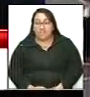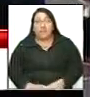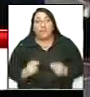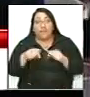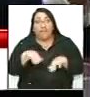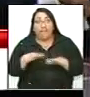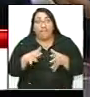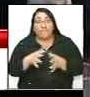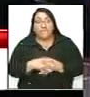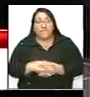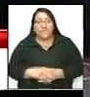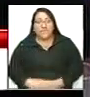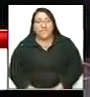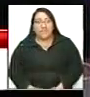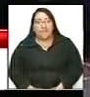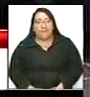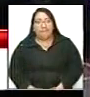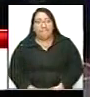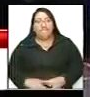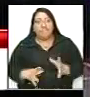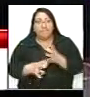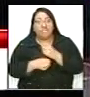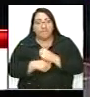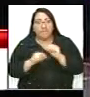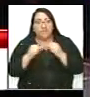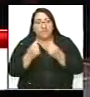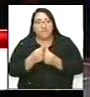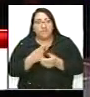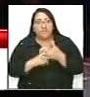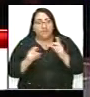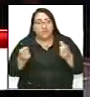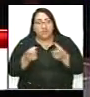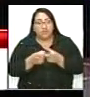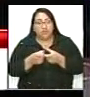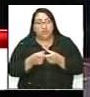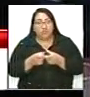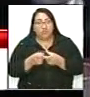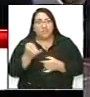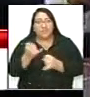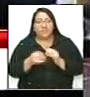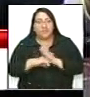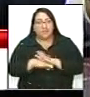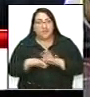parece haberse asumido por un sector que la comisión cesa.